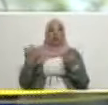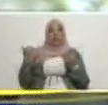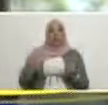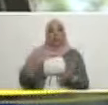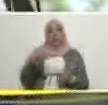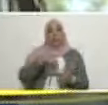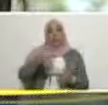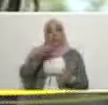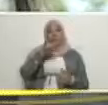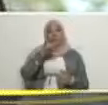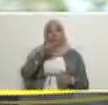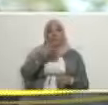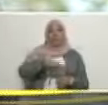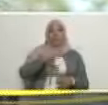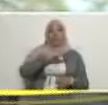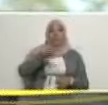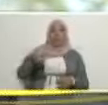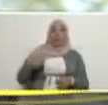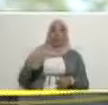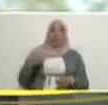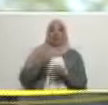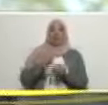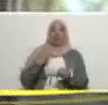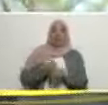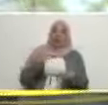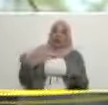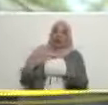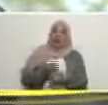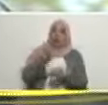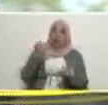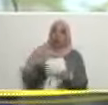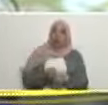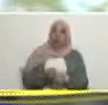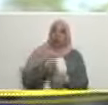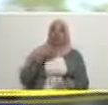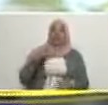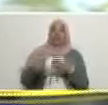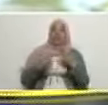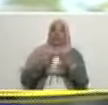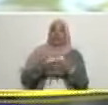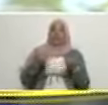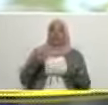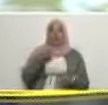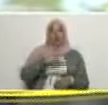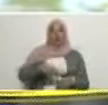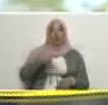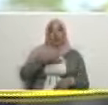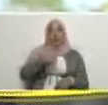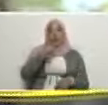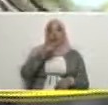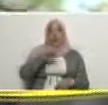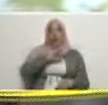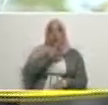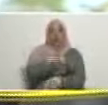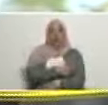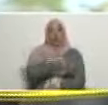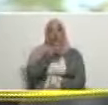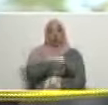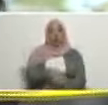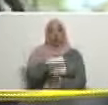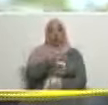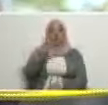y han creído en la misión. Y nosotros no hemos parado de trabajar por llegar y porque esta misión sea de fortalecimiento de